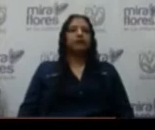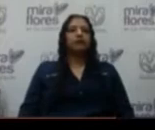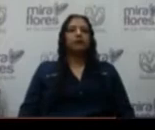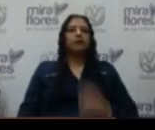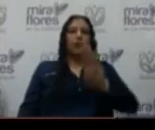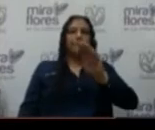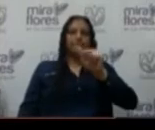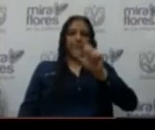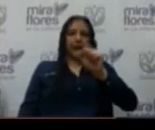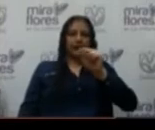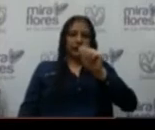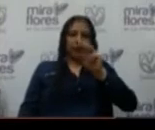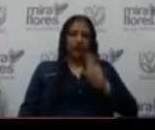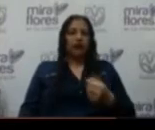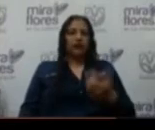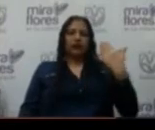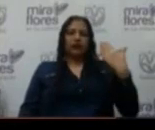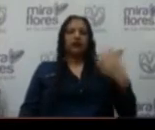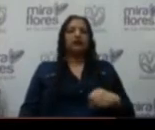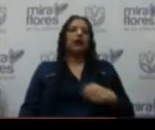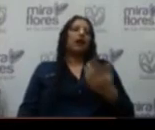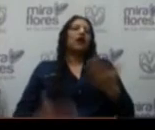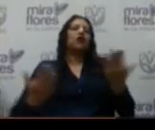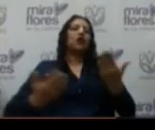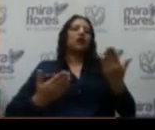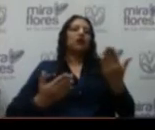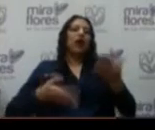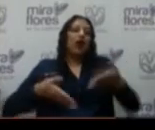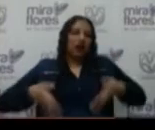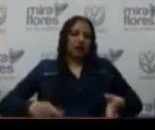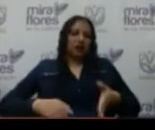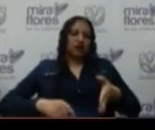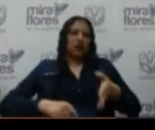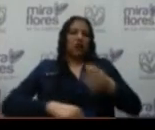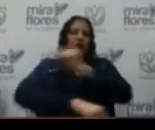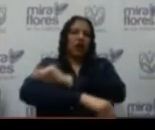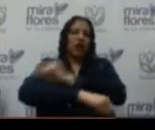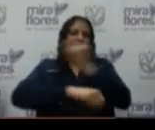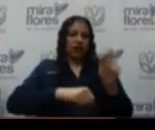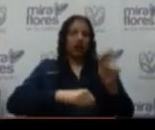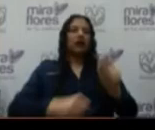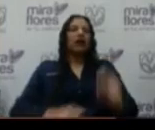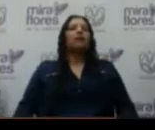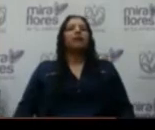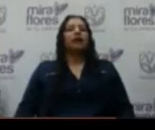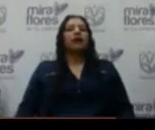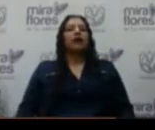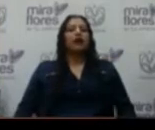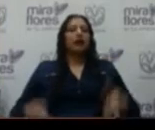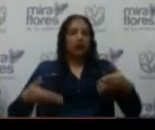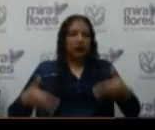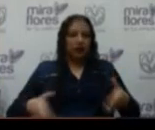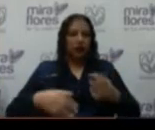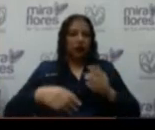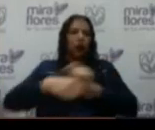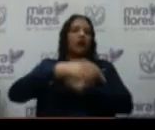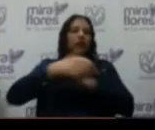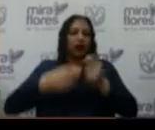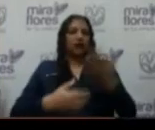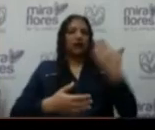Jorge Basadre Groman, tagneño de nacimiento y además de nacimiento en una Tacna